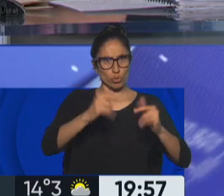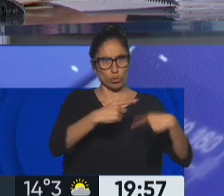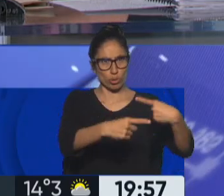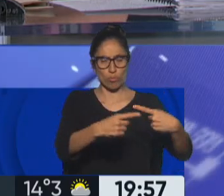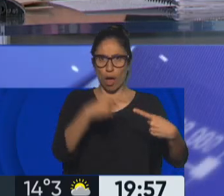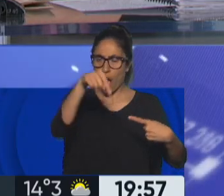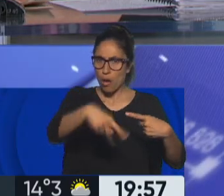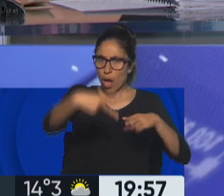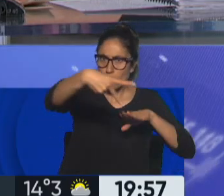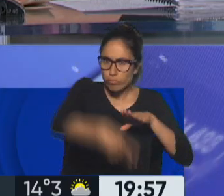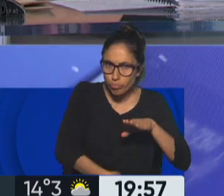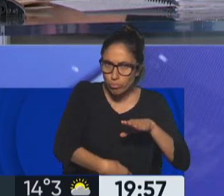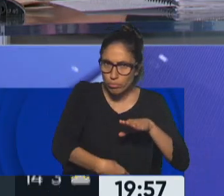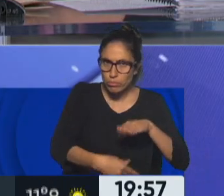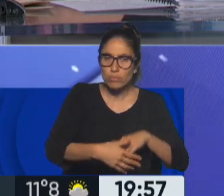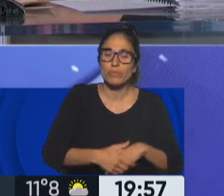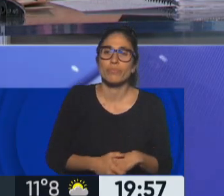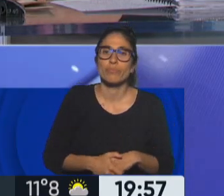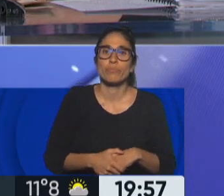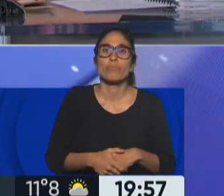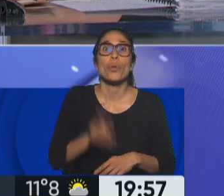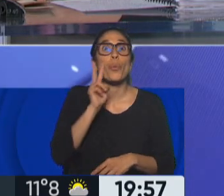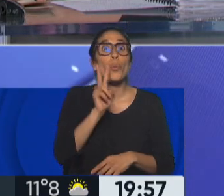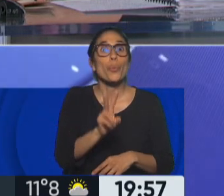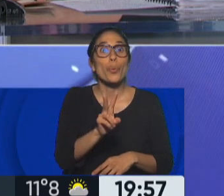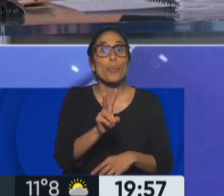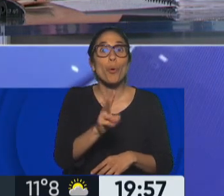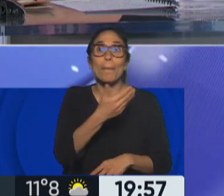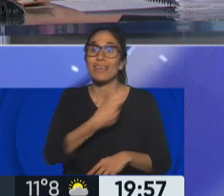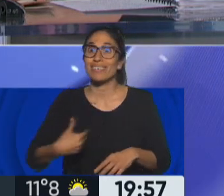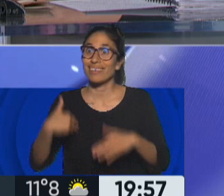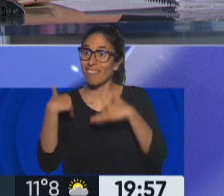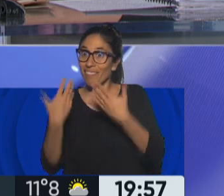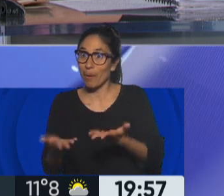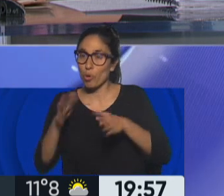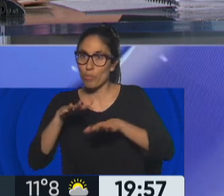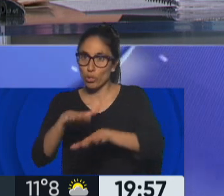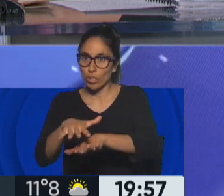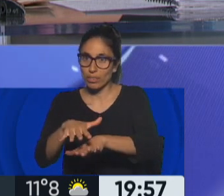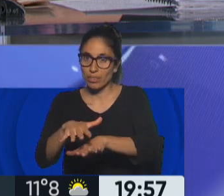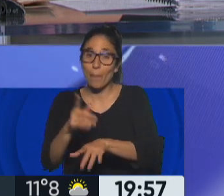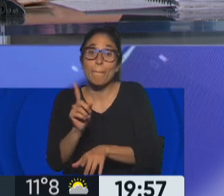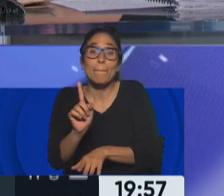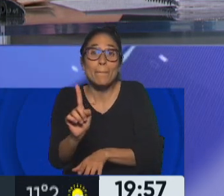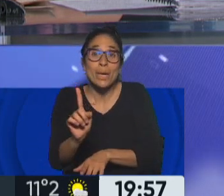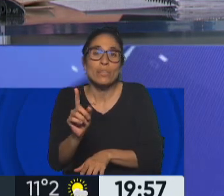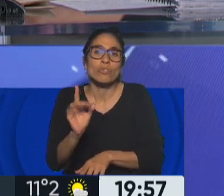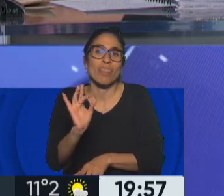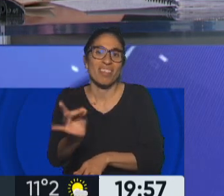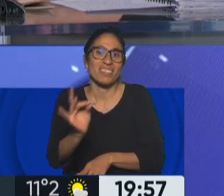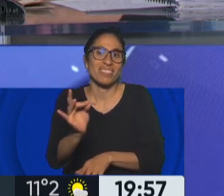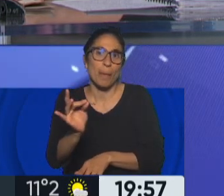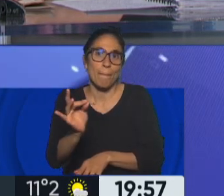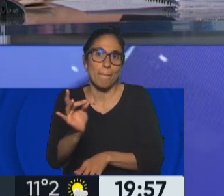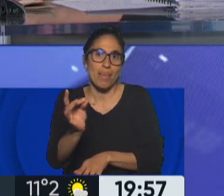esta decisión, y de hecho llamando o apoyando las protestas, pero una presidenta que en diciembre deja ese cargo. Así que